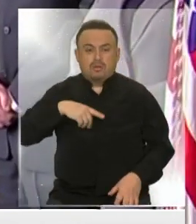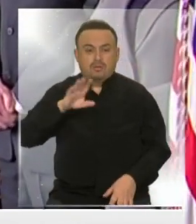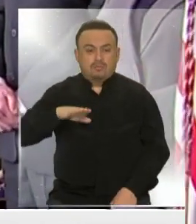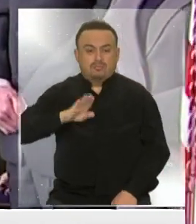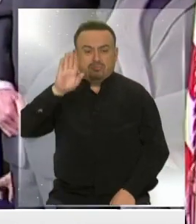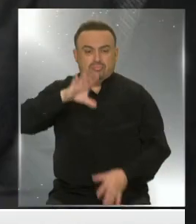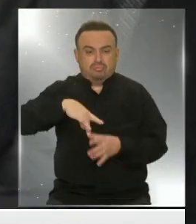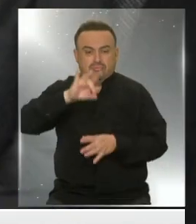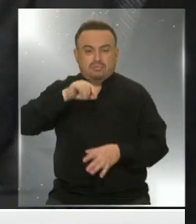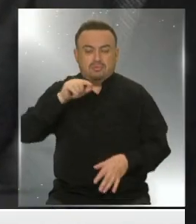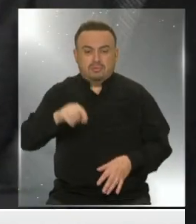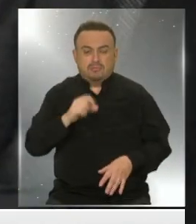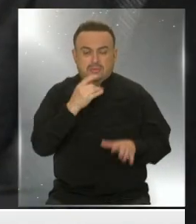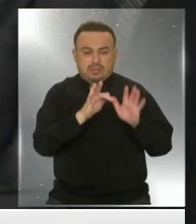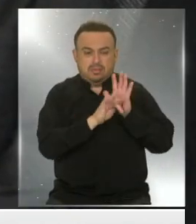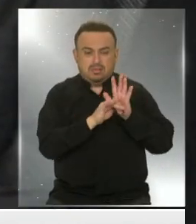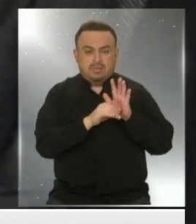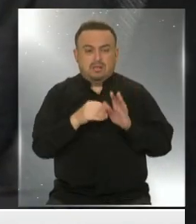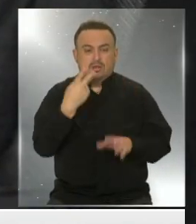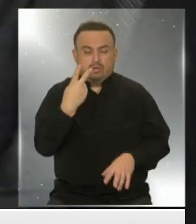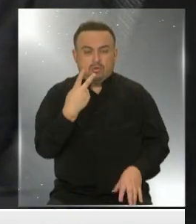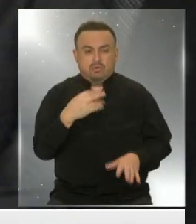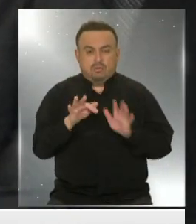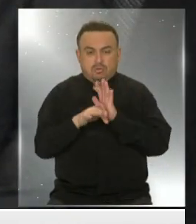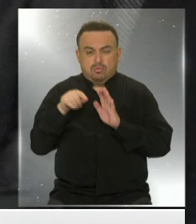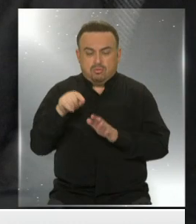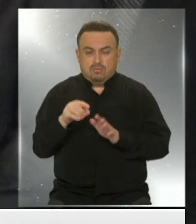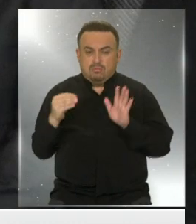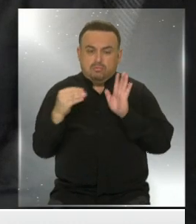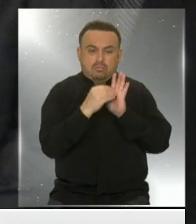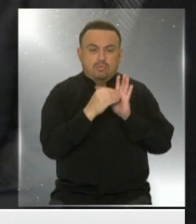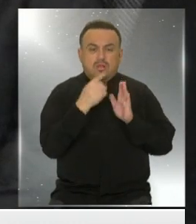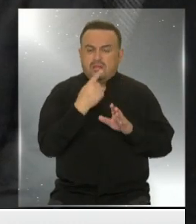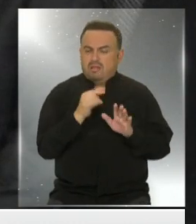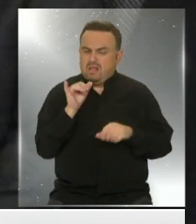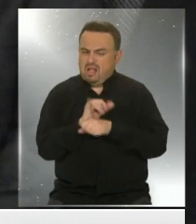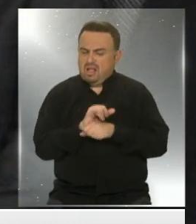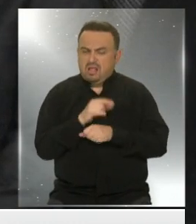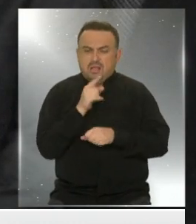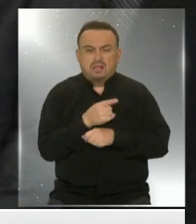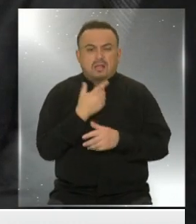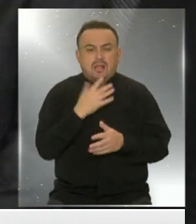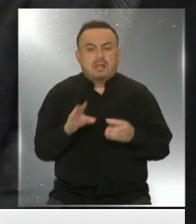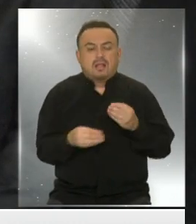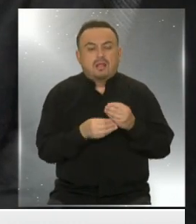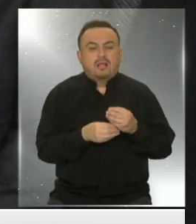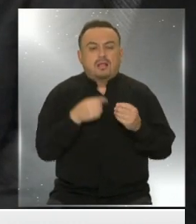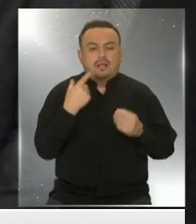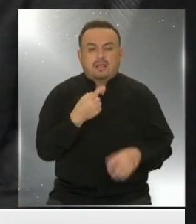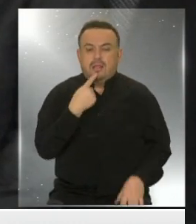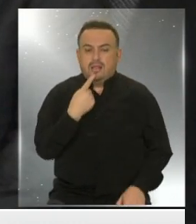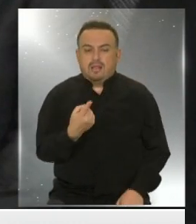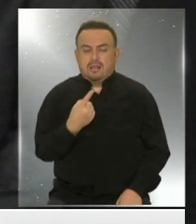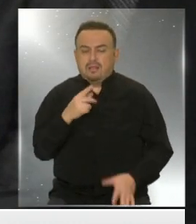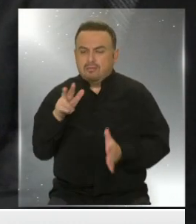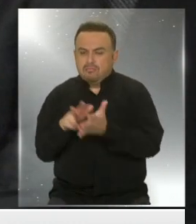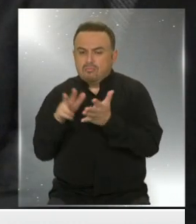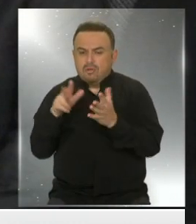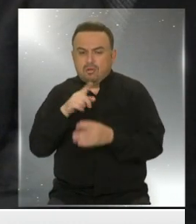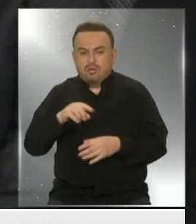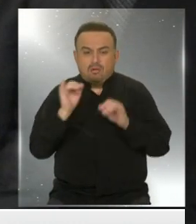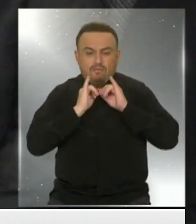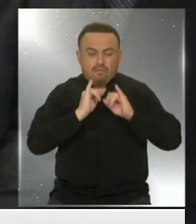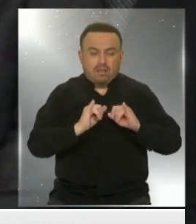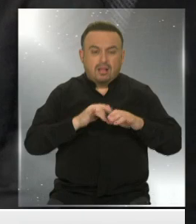por primera vez twitter dice que dos tweets de mandatarios son engañosos en definitiva incluyó una mención de verificar los datos